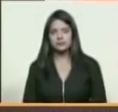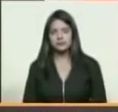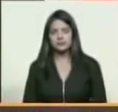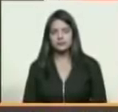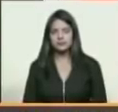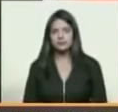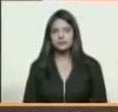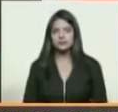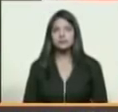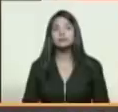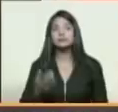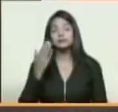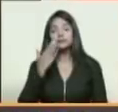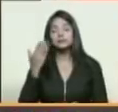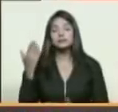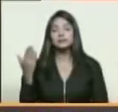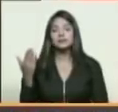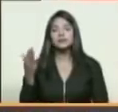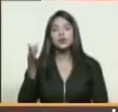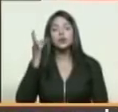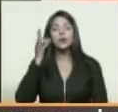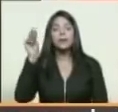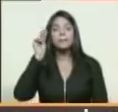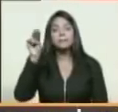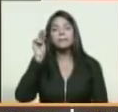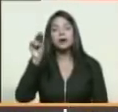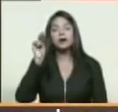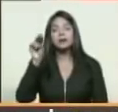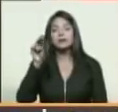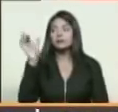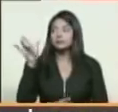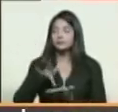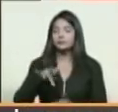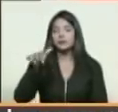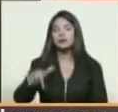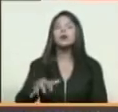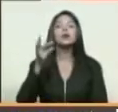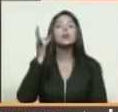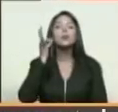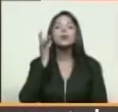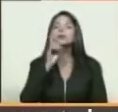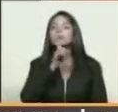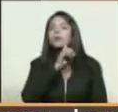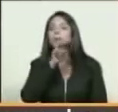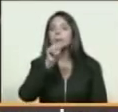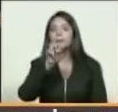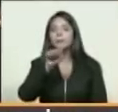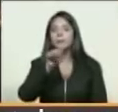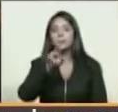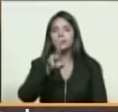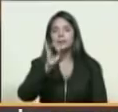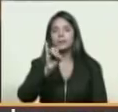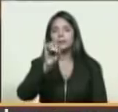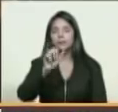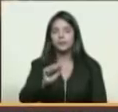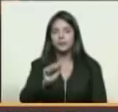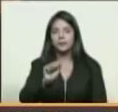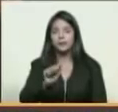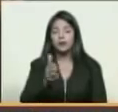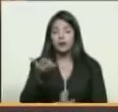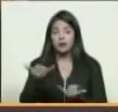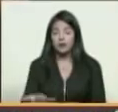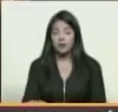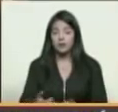Estaban las palabras de una de las maestras pues asistentes a este acto, María Teresa Barrios, y pues en este